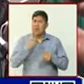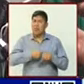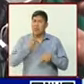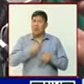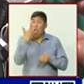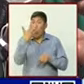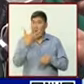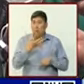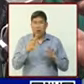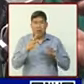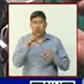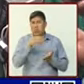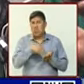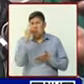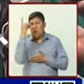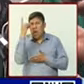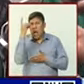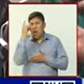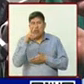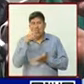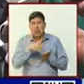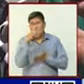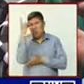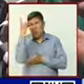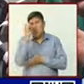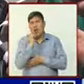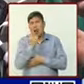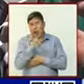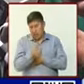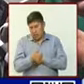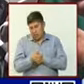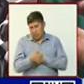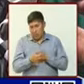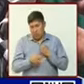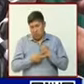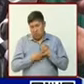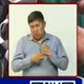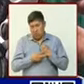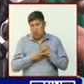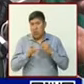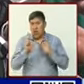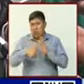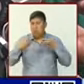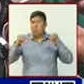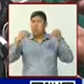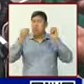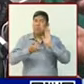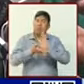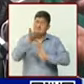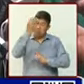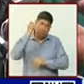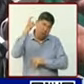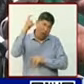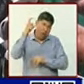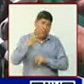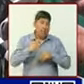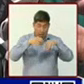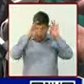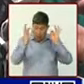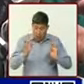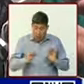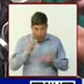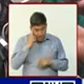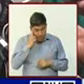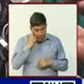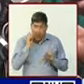cual es más o menos 2.000 bolivianos, hasta 3.000 bolivianos por día, acopiando el combustible. Ellos están dando la forma, la